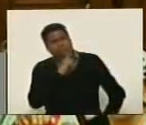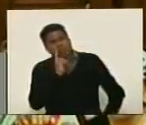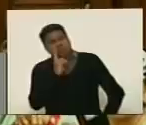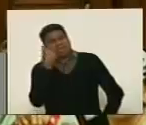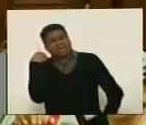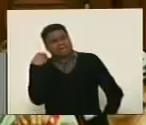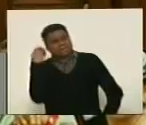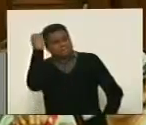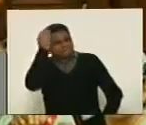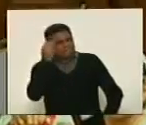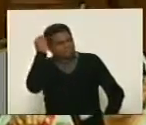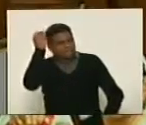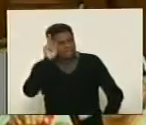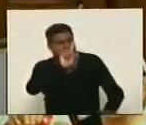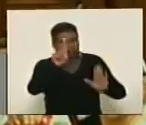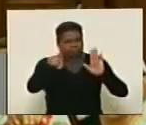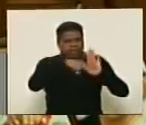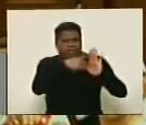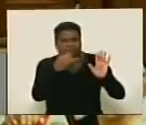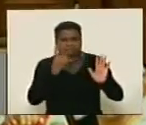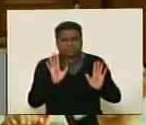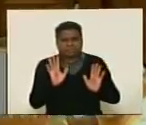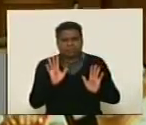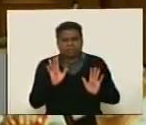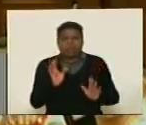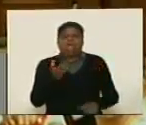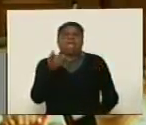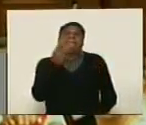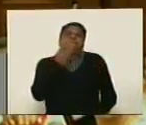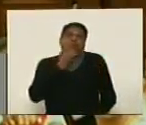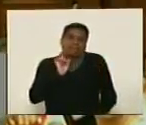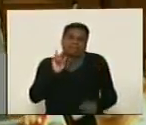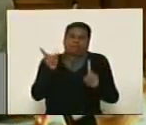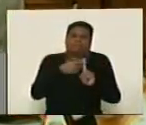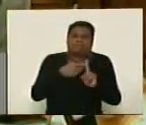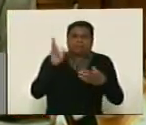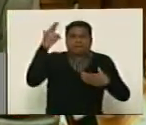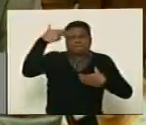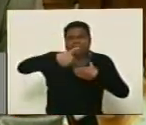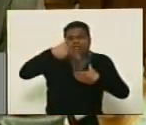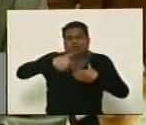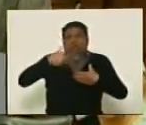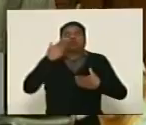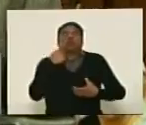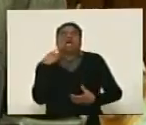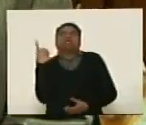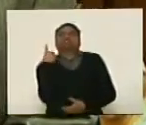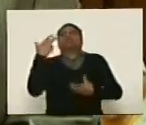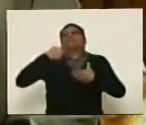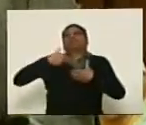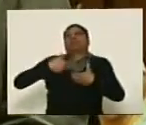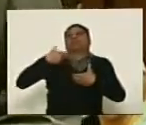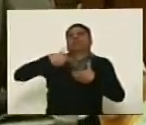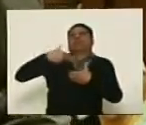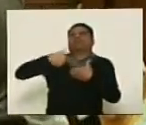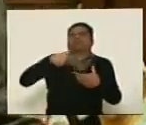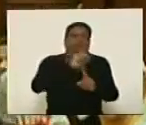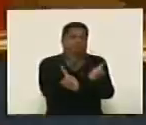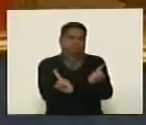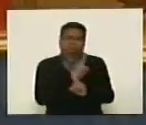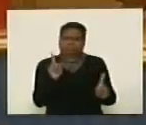pasado. El modelo rentista petrolero, que está absolutamente agotado, o el